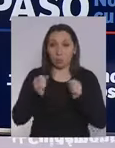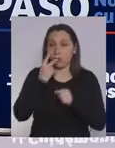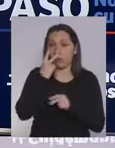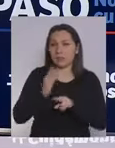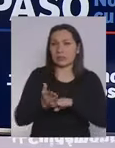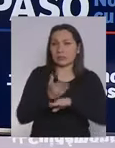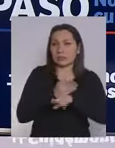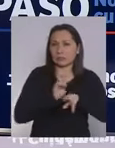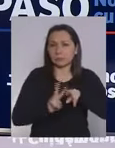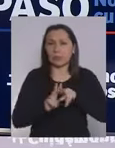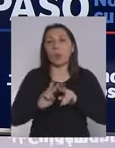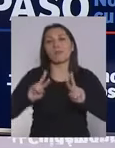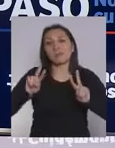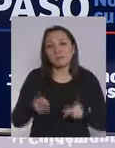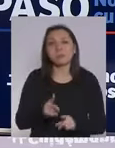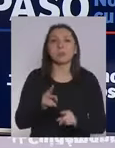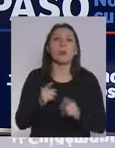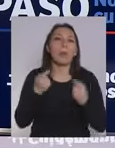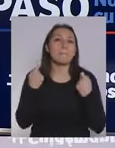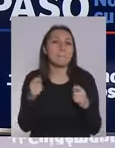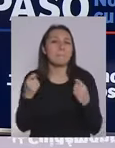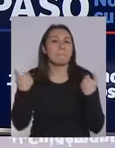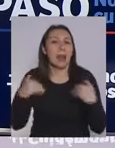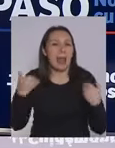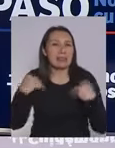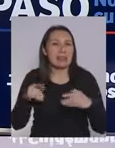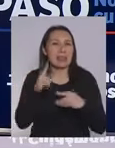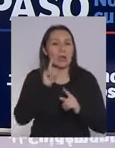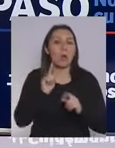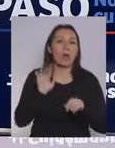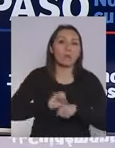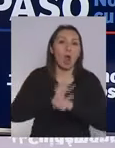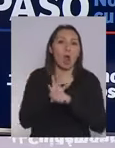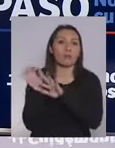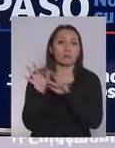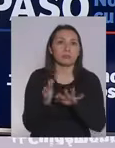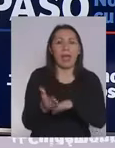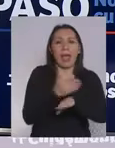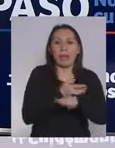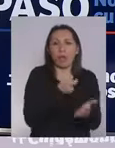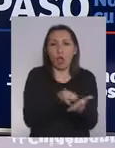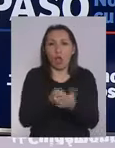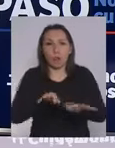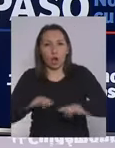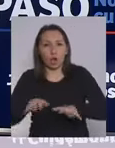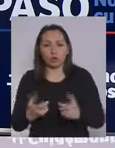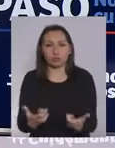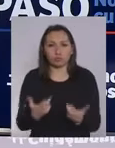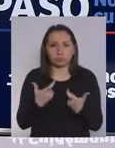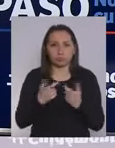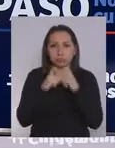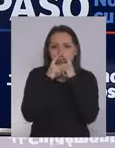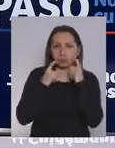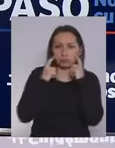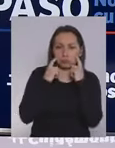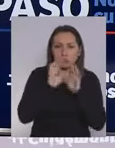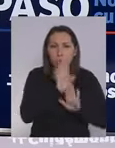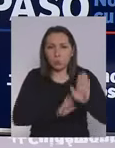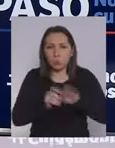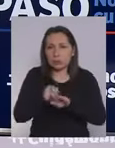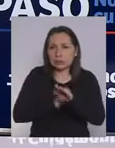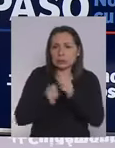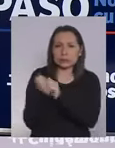realizamos muchísimos simulacros en todas las regiones de nuestro país pudieron ver que se hicieron compras anticipadas de elemento de protección personal pudieron ver